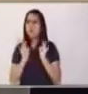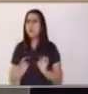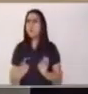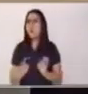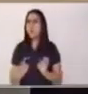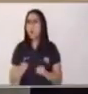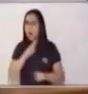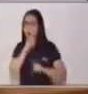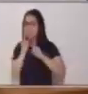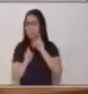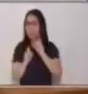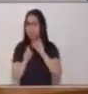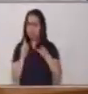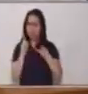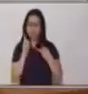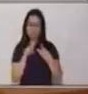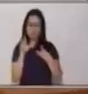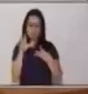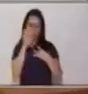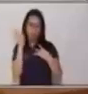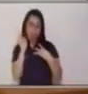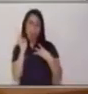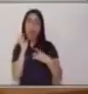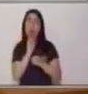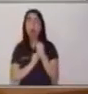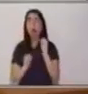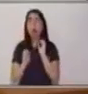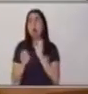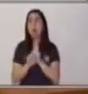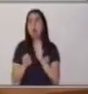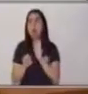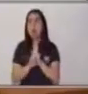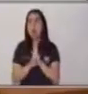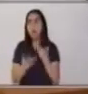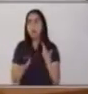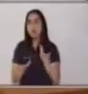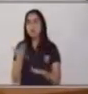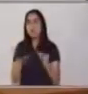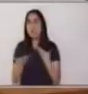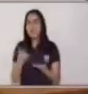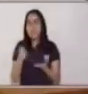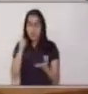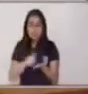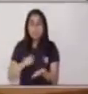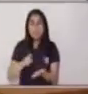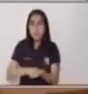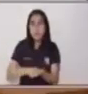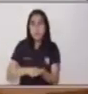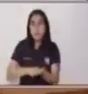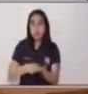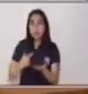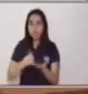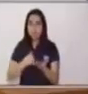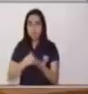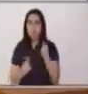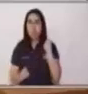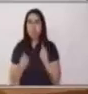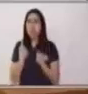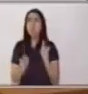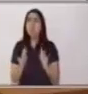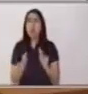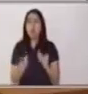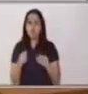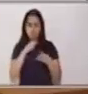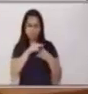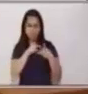tipos? También en un cuestionario. ¿Qué preguntas son las que más me ayudan en un cuestionario? Y en una comprensión